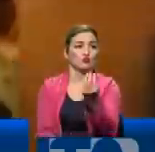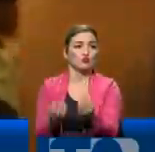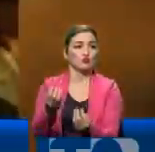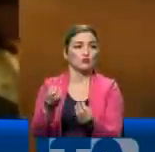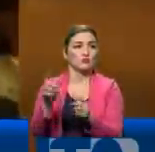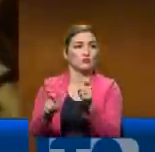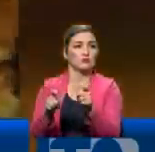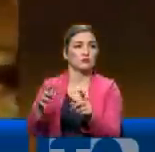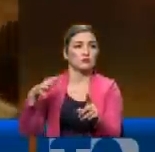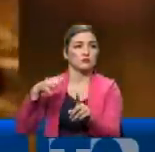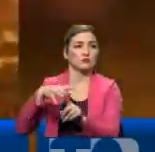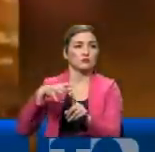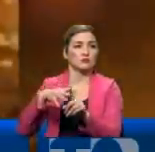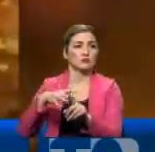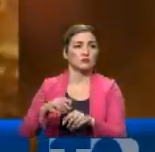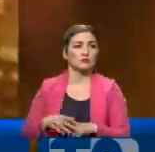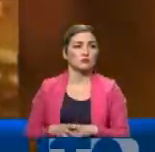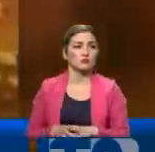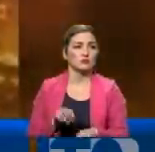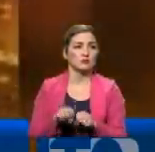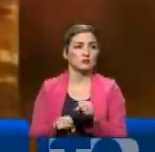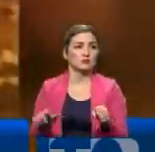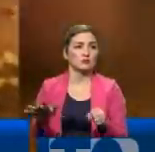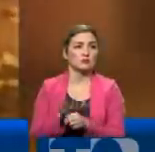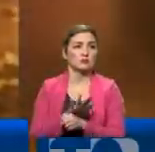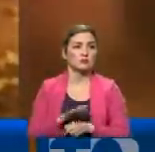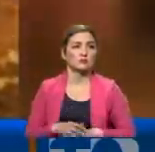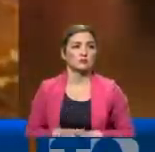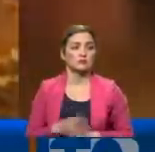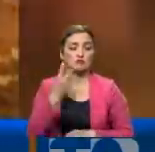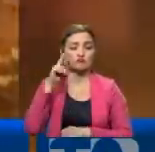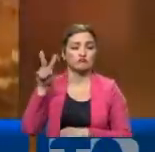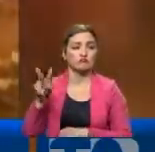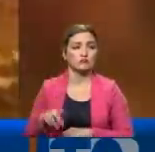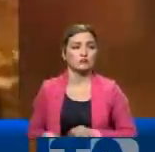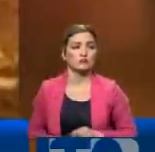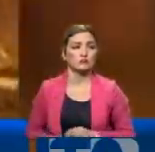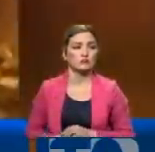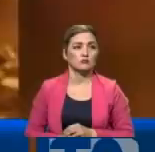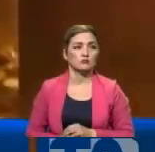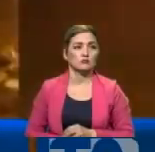agresores dejaron la unidad de policía totalmente destruida, como se ve en las imágenes.